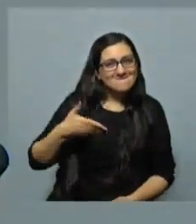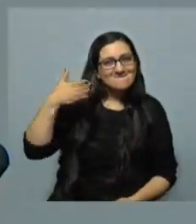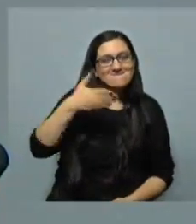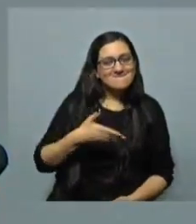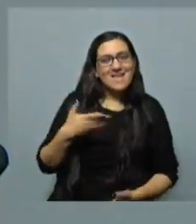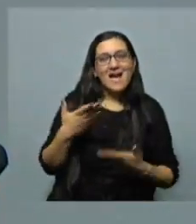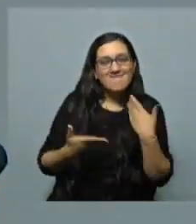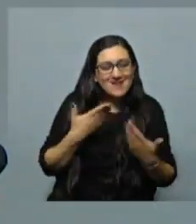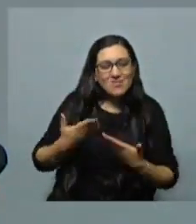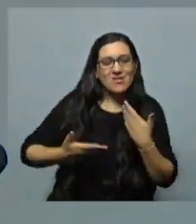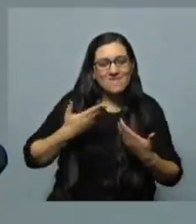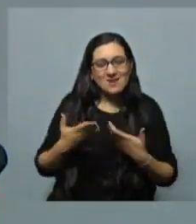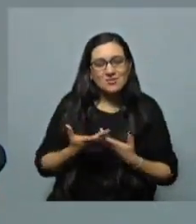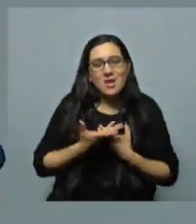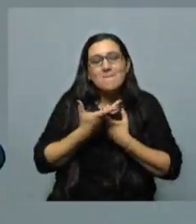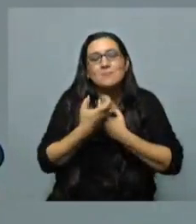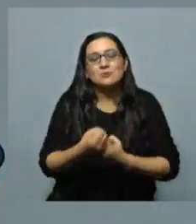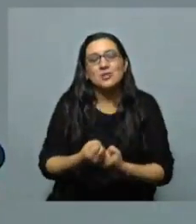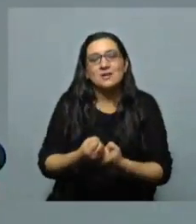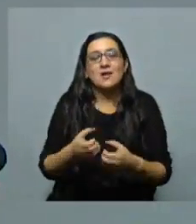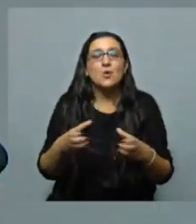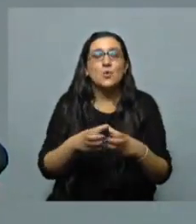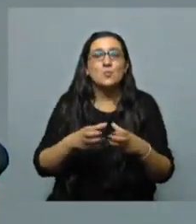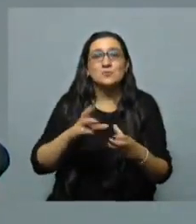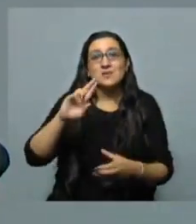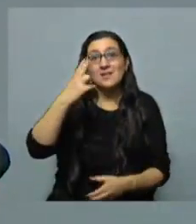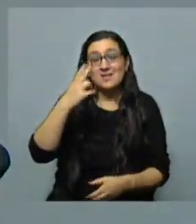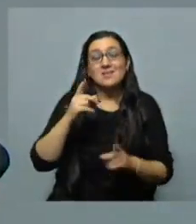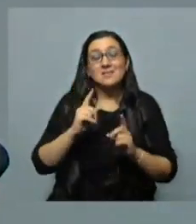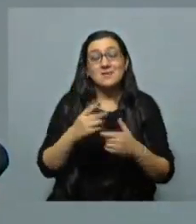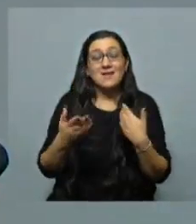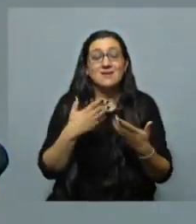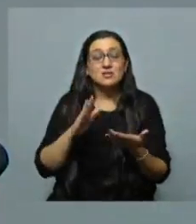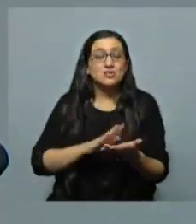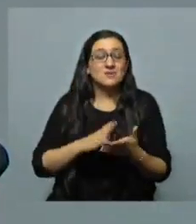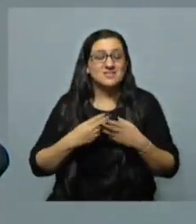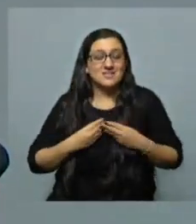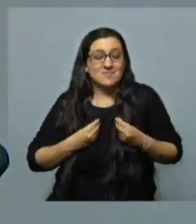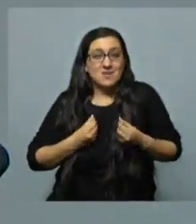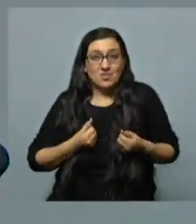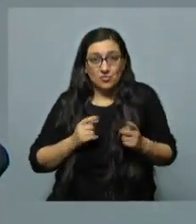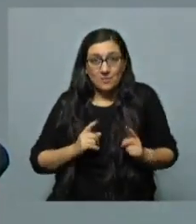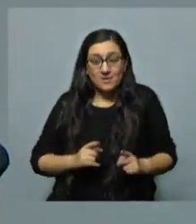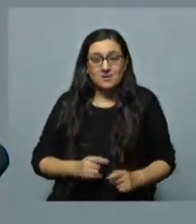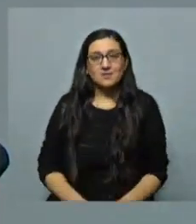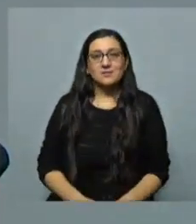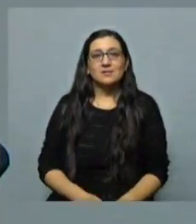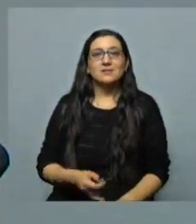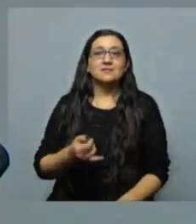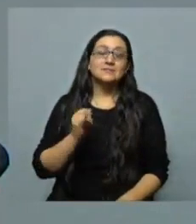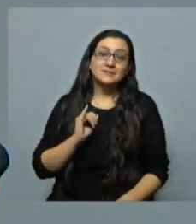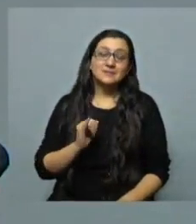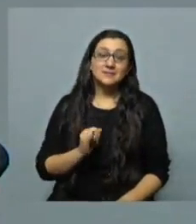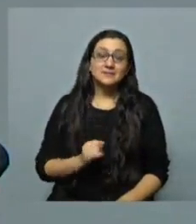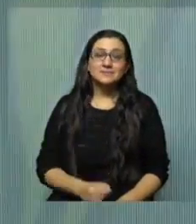de la celeste y de hablar de las emociones, de la identidad a través de sus personajes. Sí, es un poco,